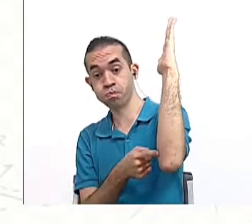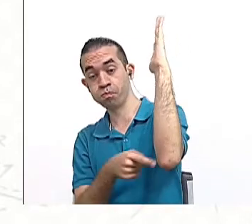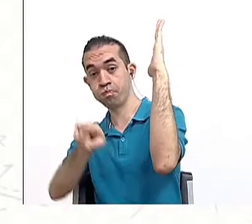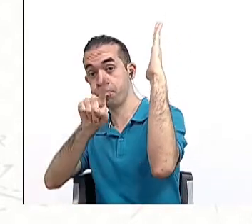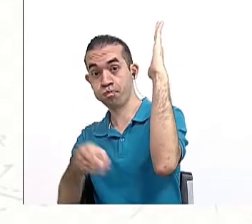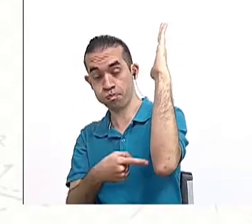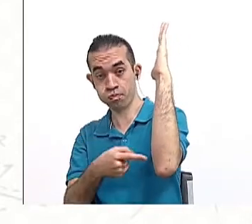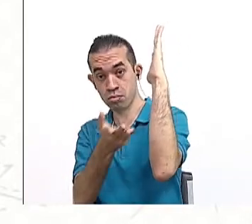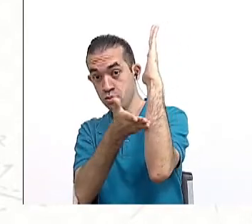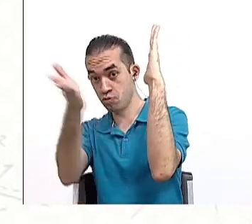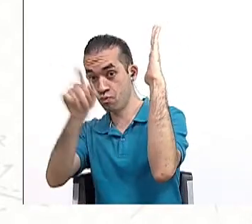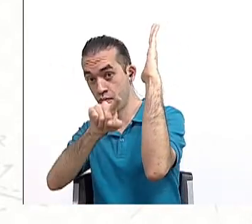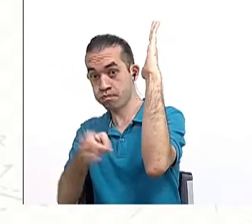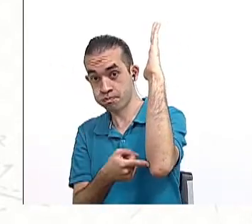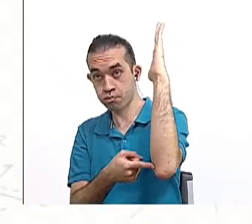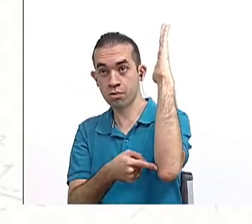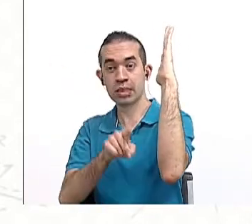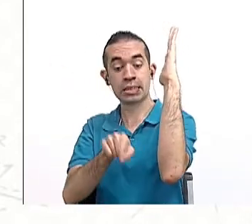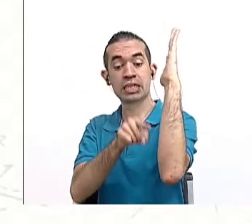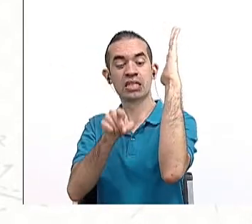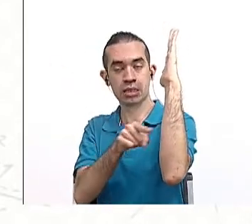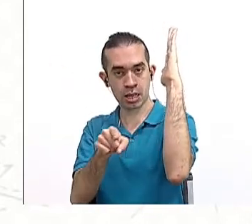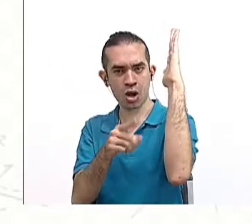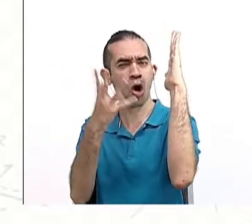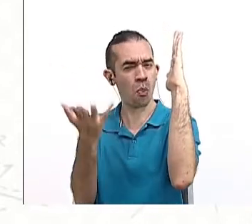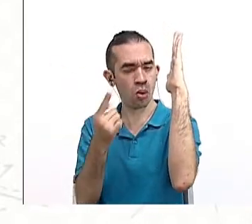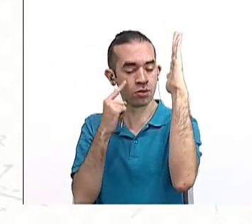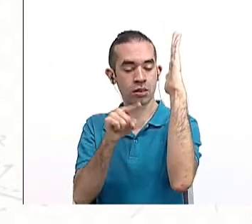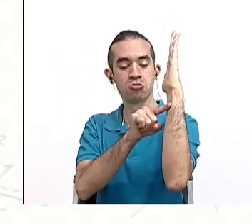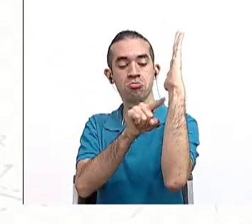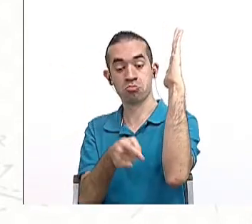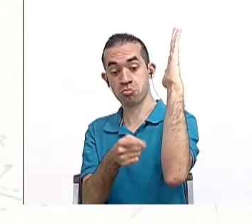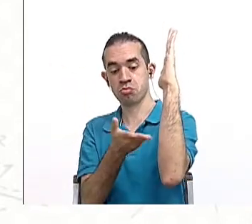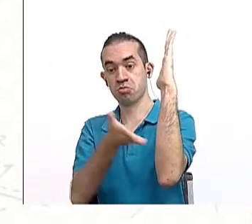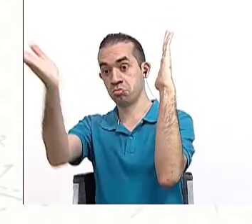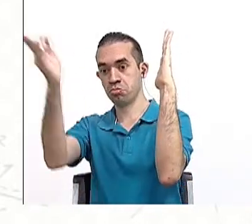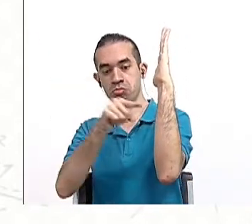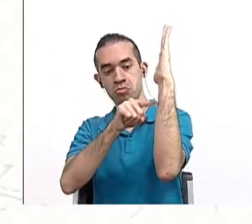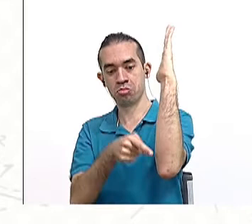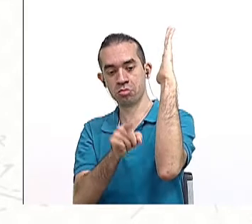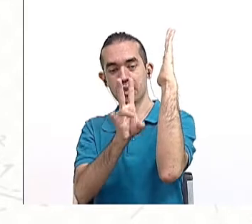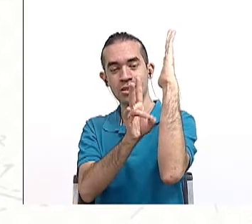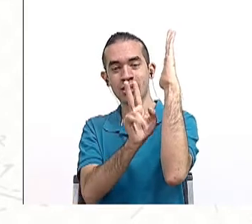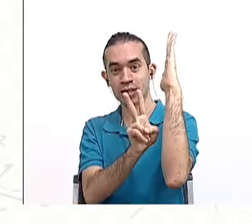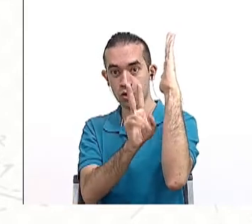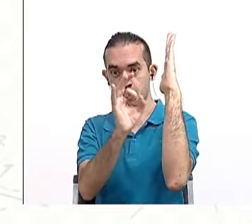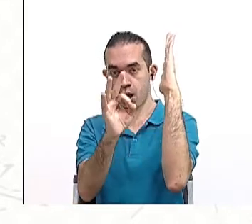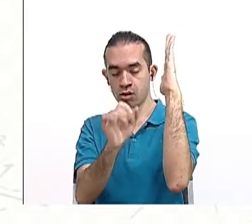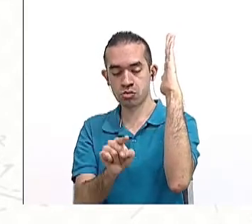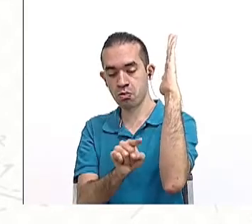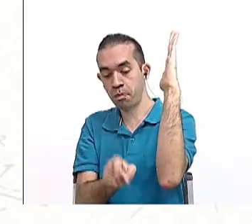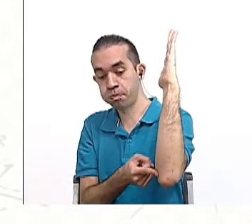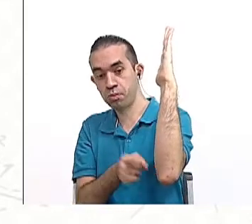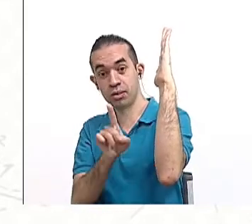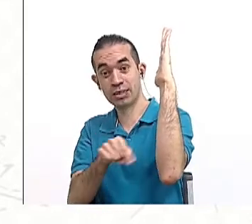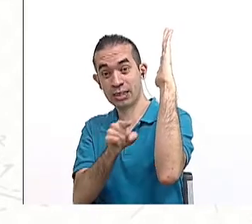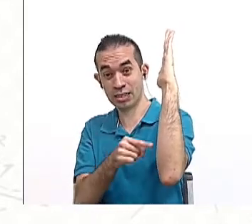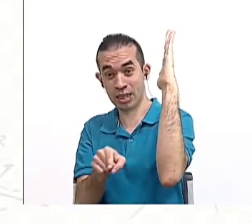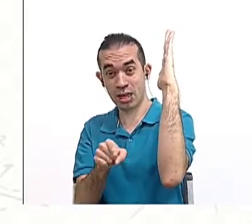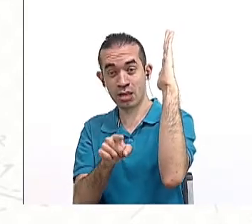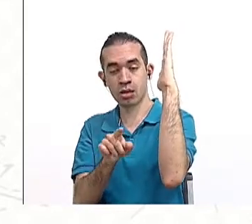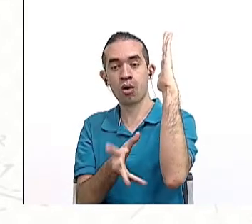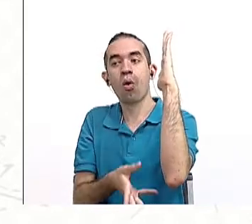igual recuerden el ángulo que mide 72 y el ángulo cuya medida es cita son suplementarios